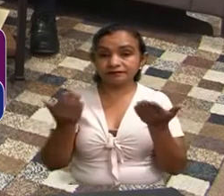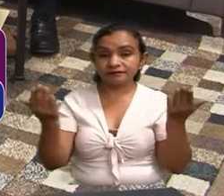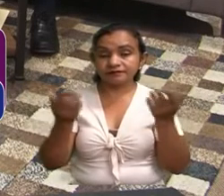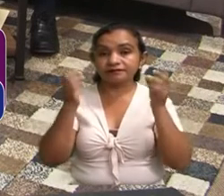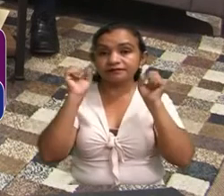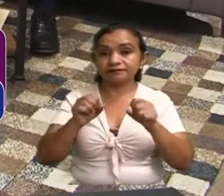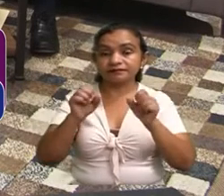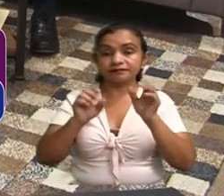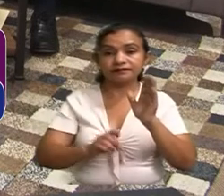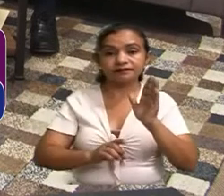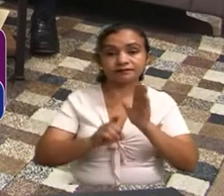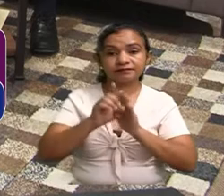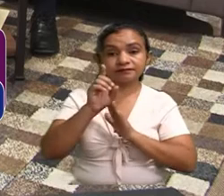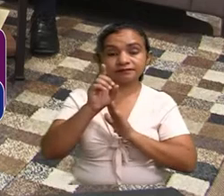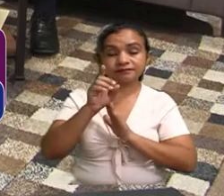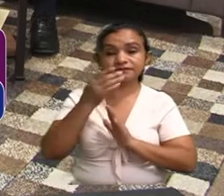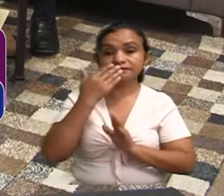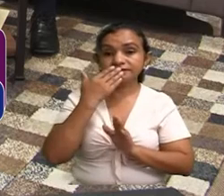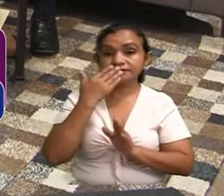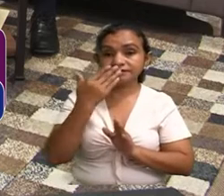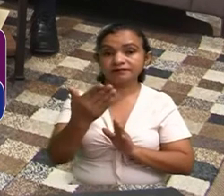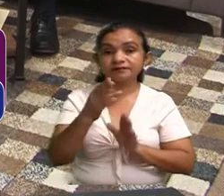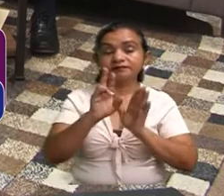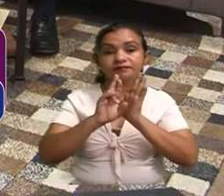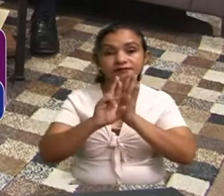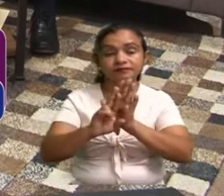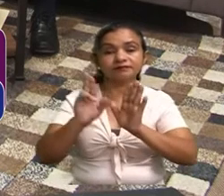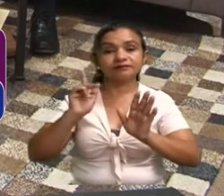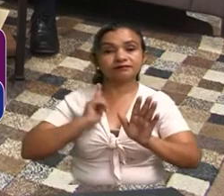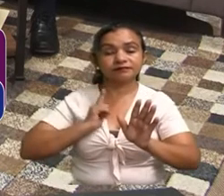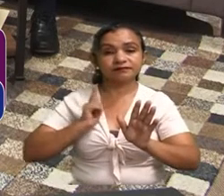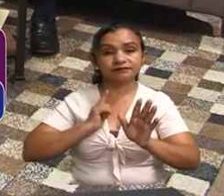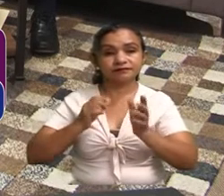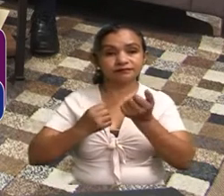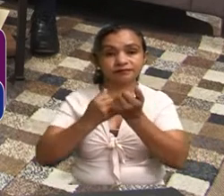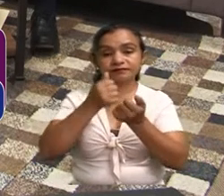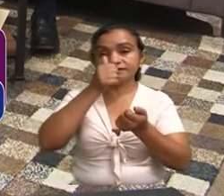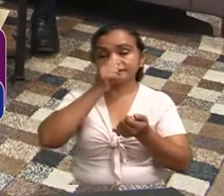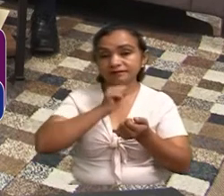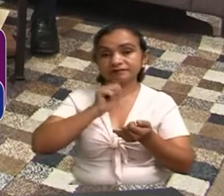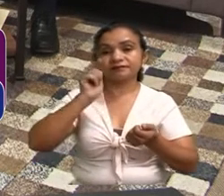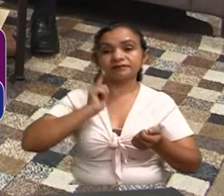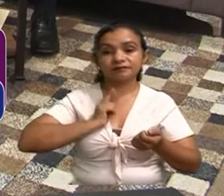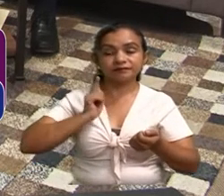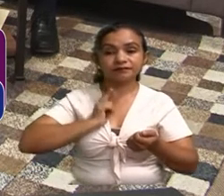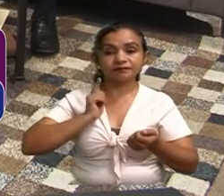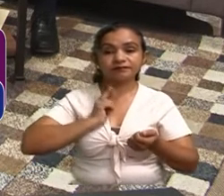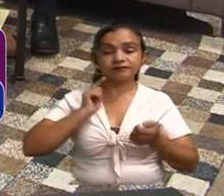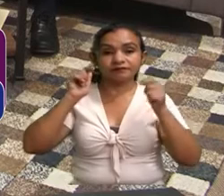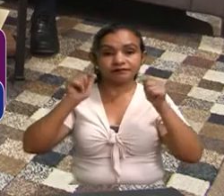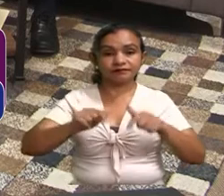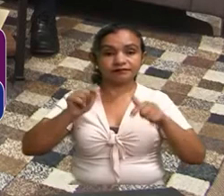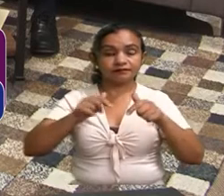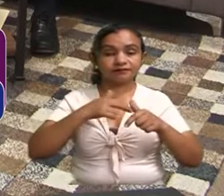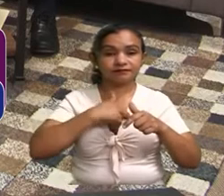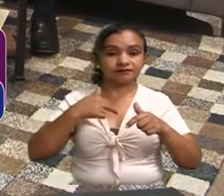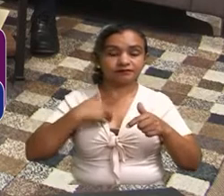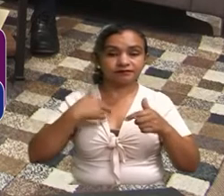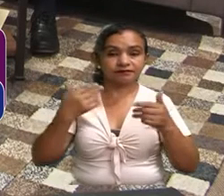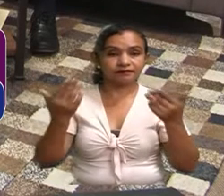desarrollar con buen suceso para que le llegara el suministro de agua como nosotros lo hemos planteado y como